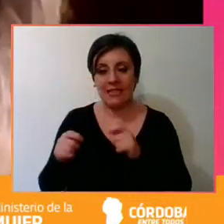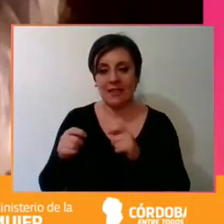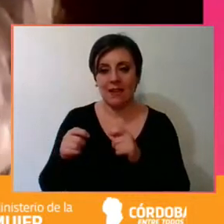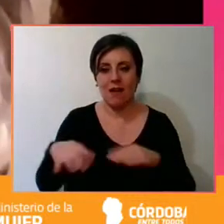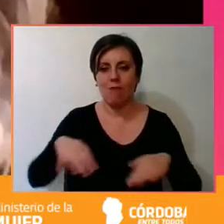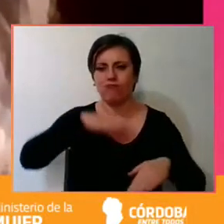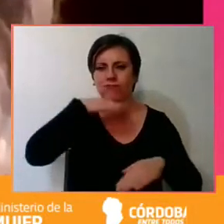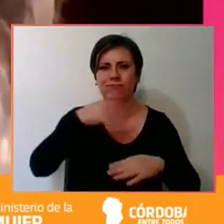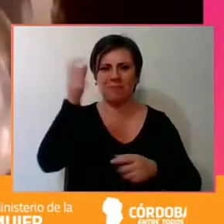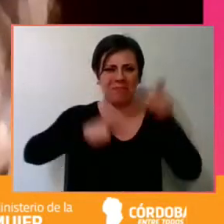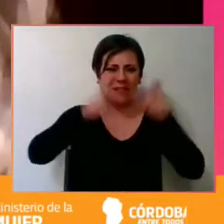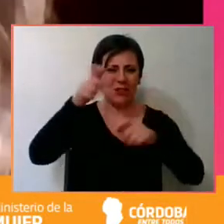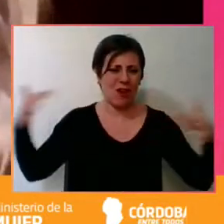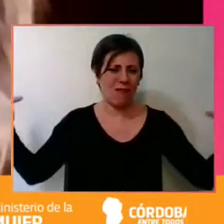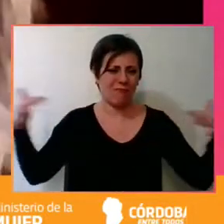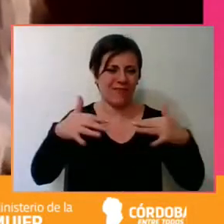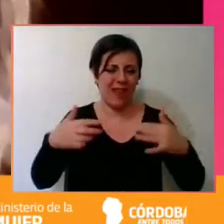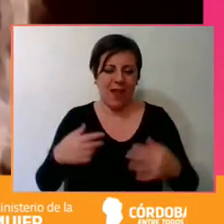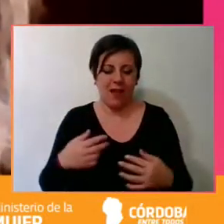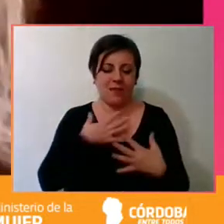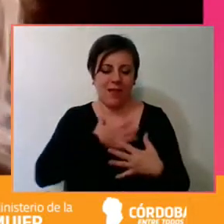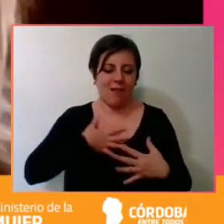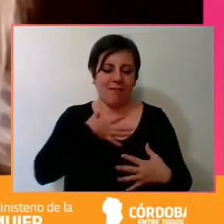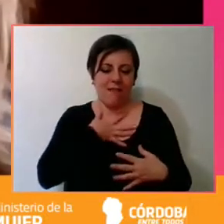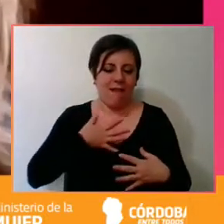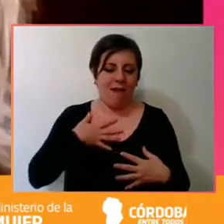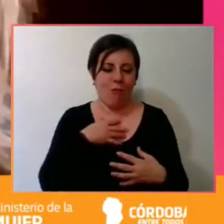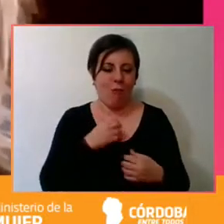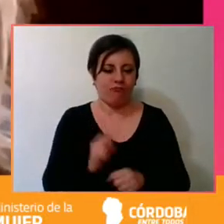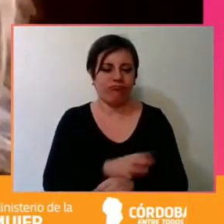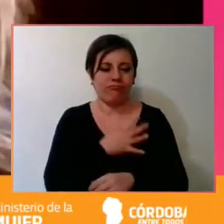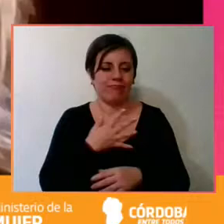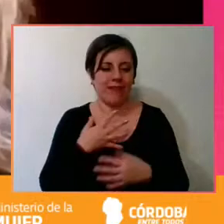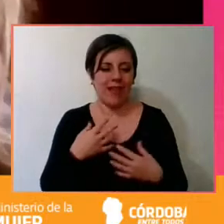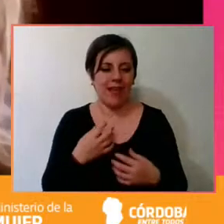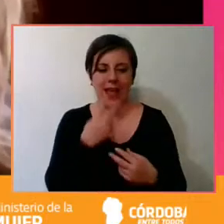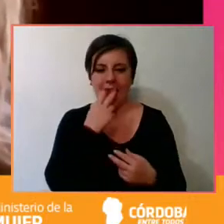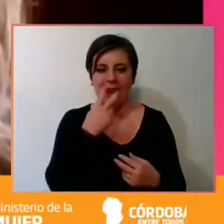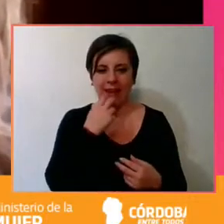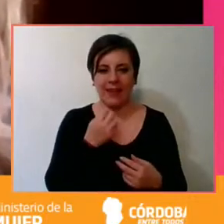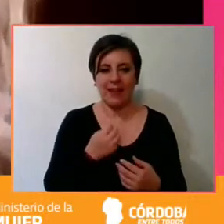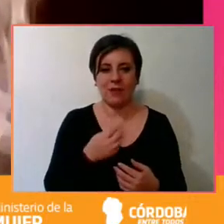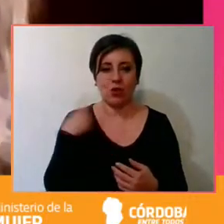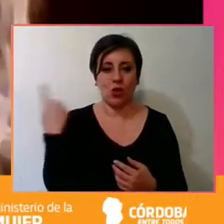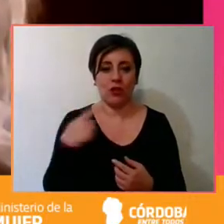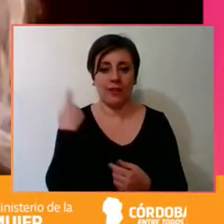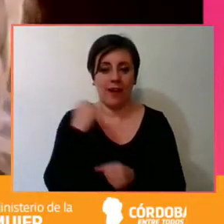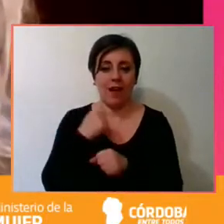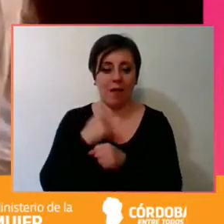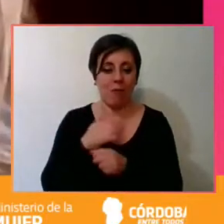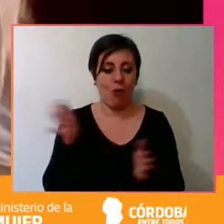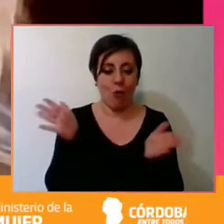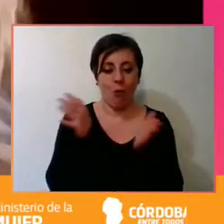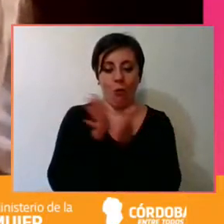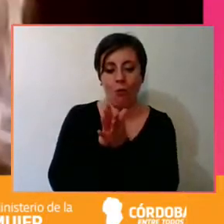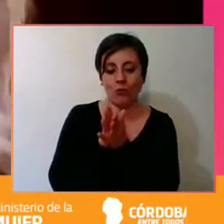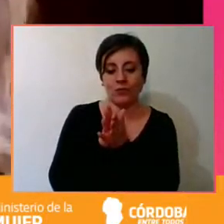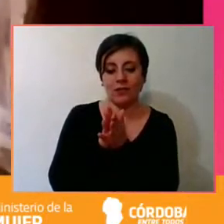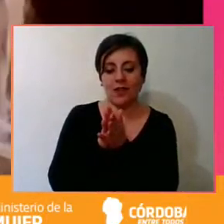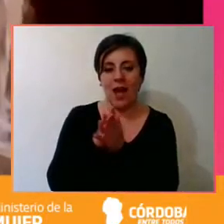lleno, ver esa energía que se hace cuando estamos trabajando juntas, cuando